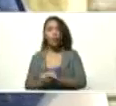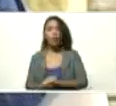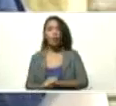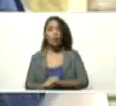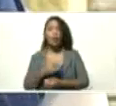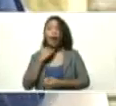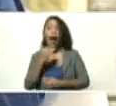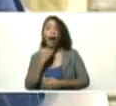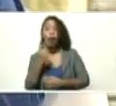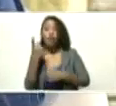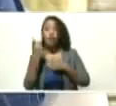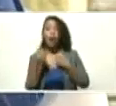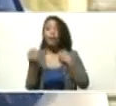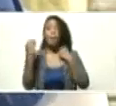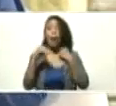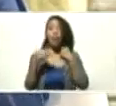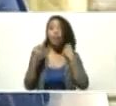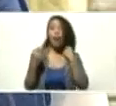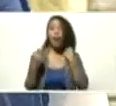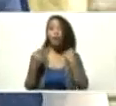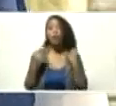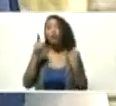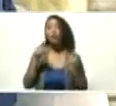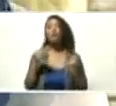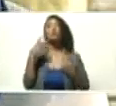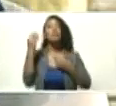alcanza, ve a ver qué hace.